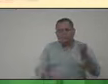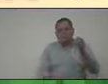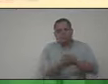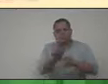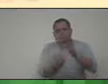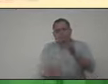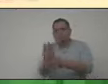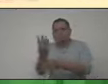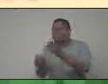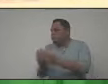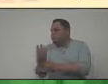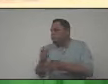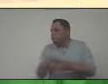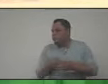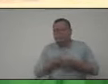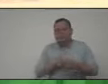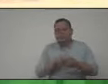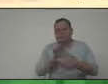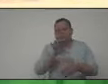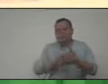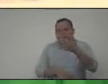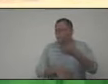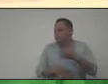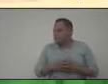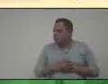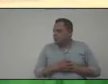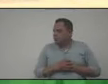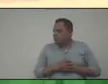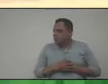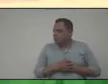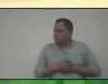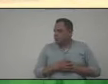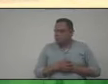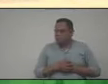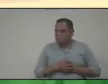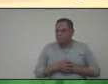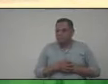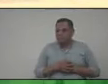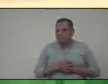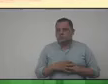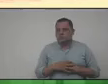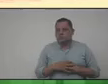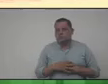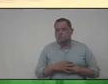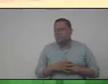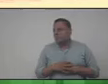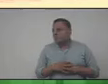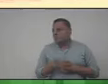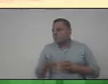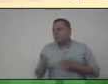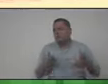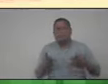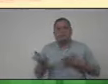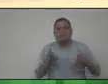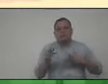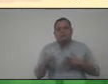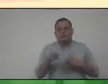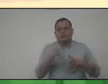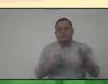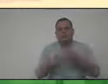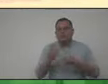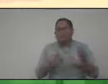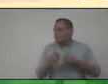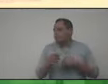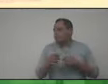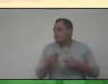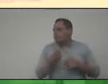para evitar el transporte a nuestros usuarios. Lo que pasa es que la oferta que hay aquí en el departamento a veces